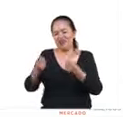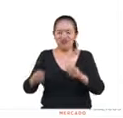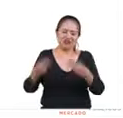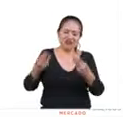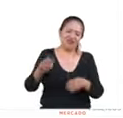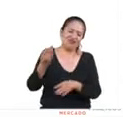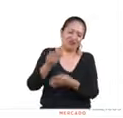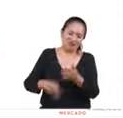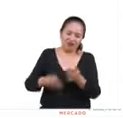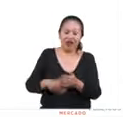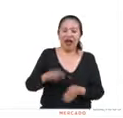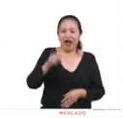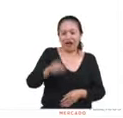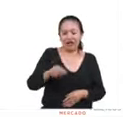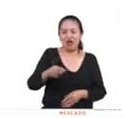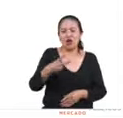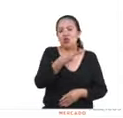Aquí nosotros